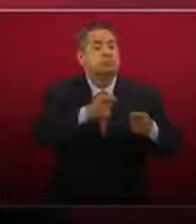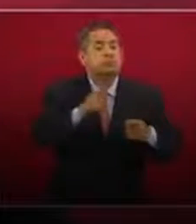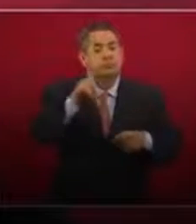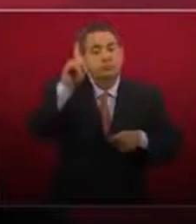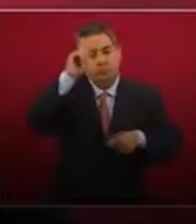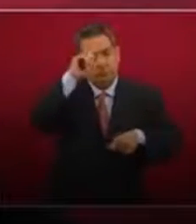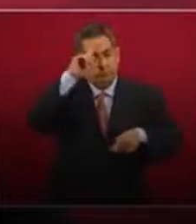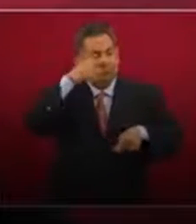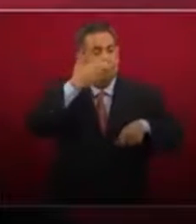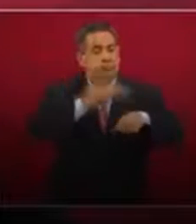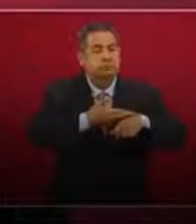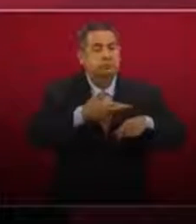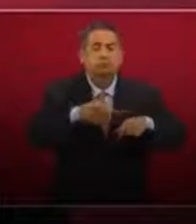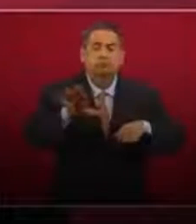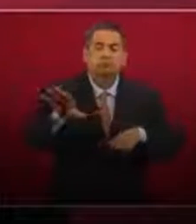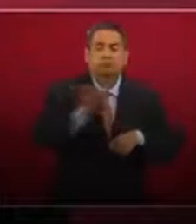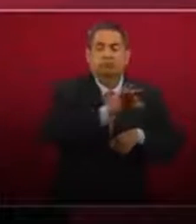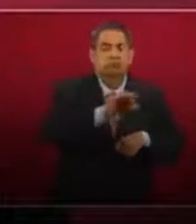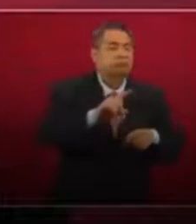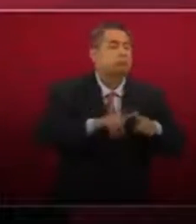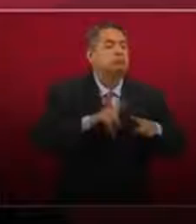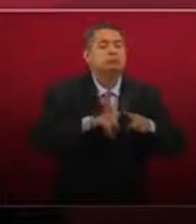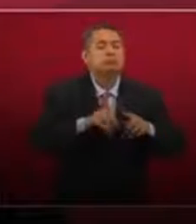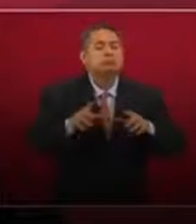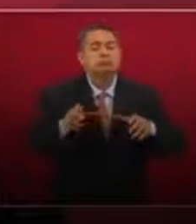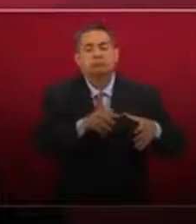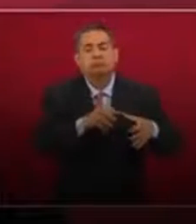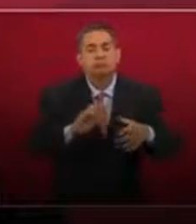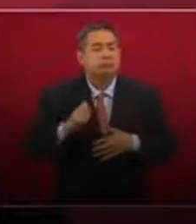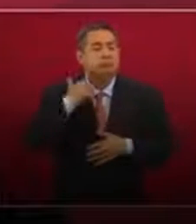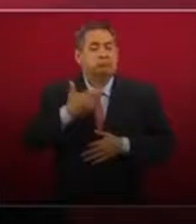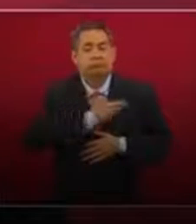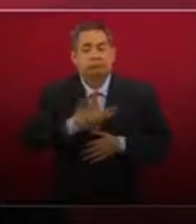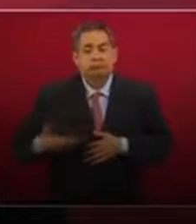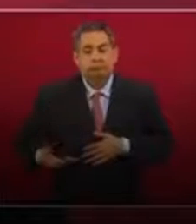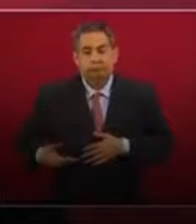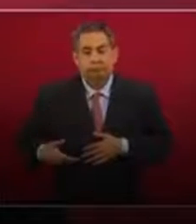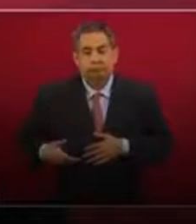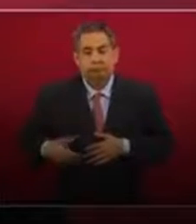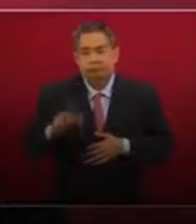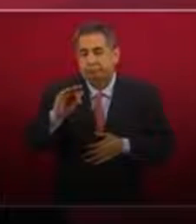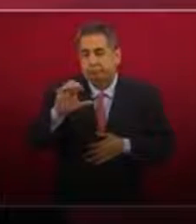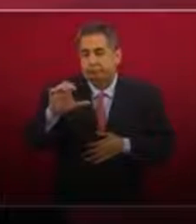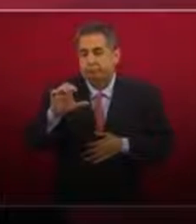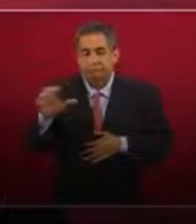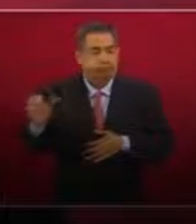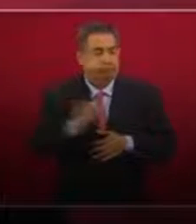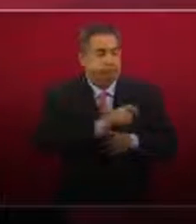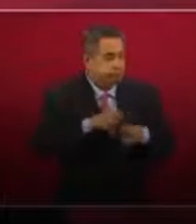consejero de Iberdrola al expresidente Felipe Calderón.